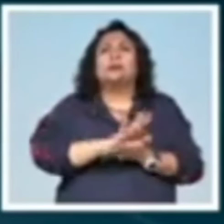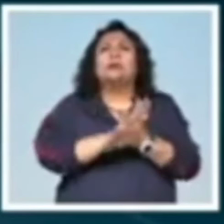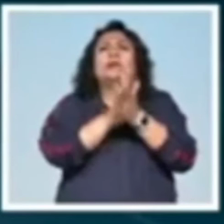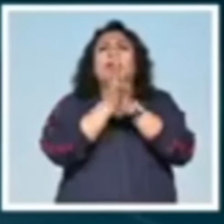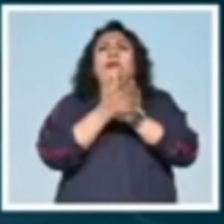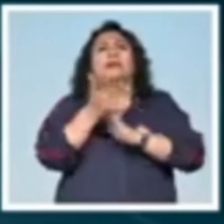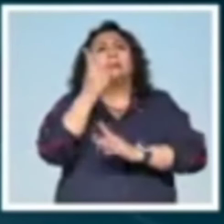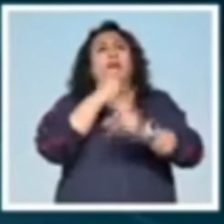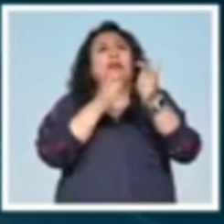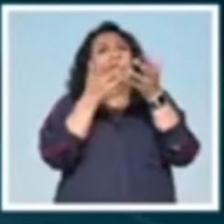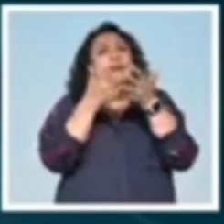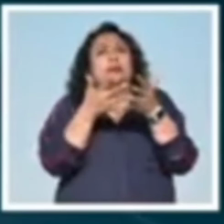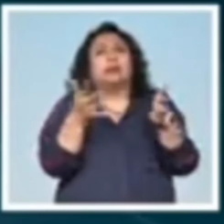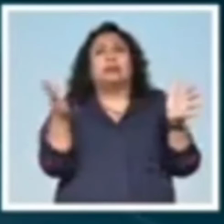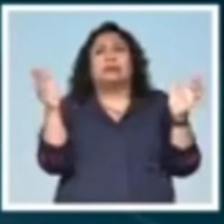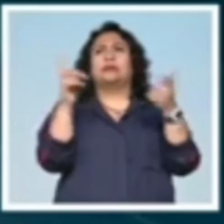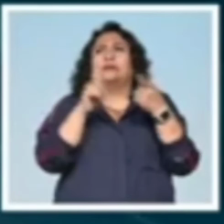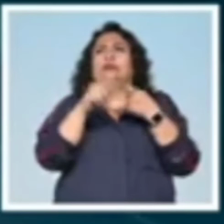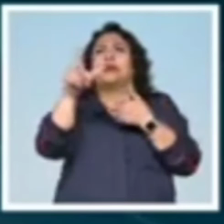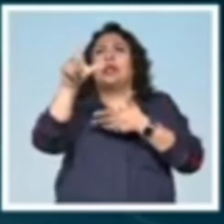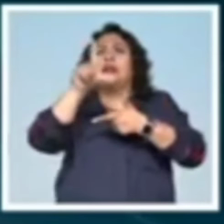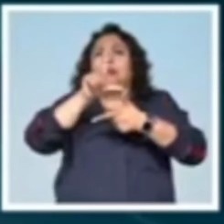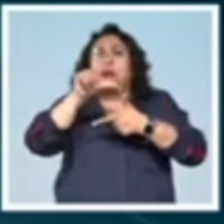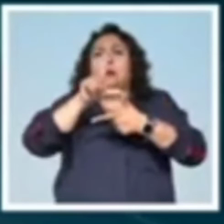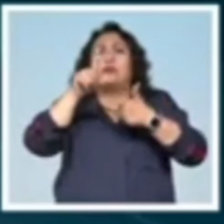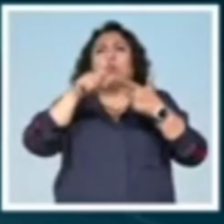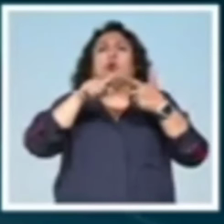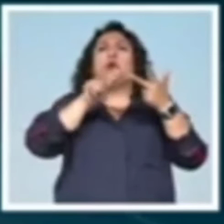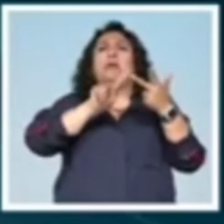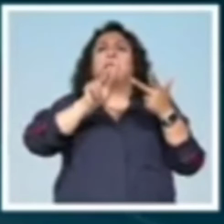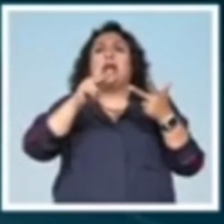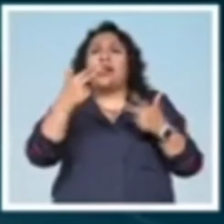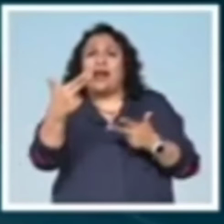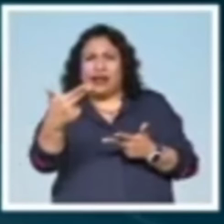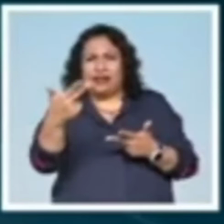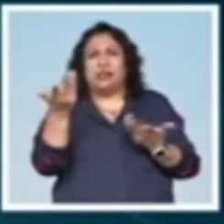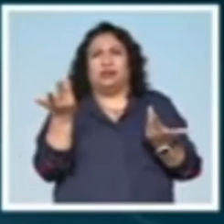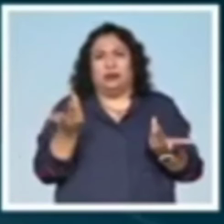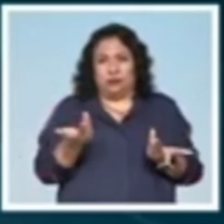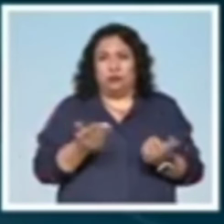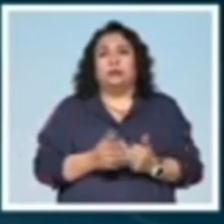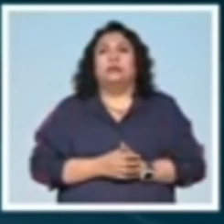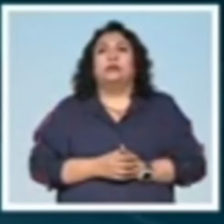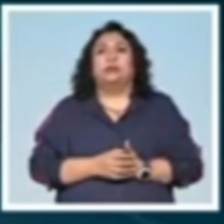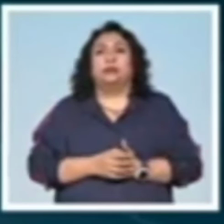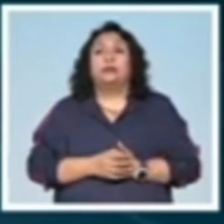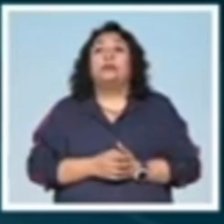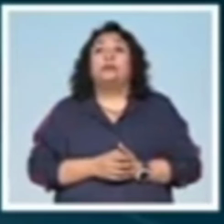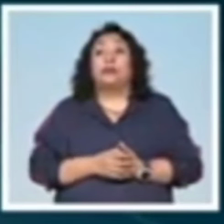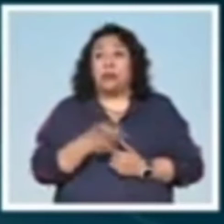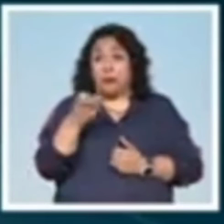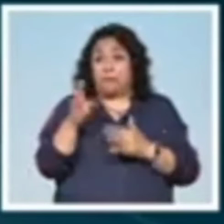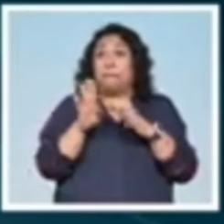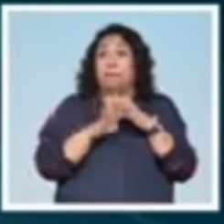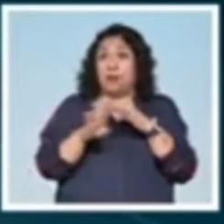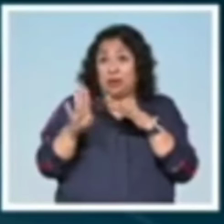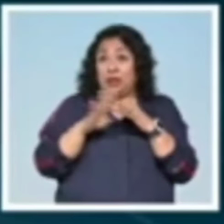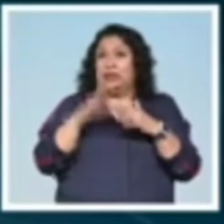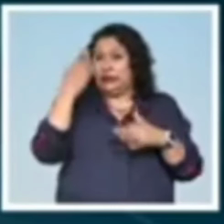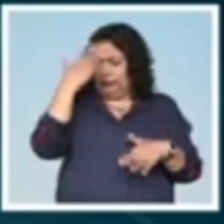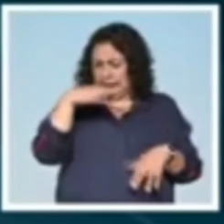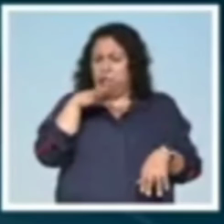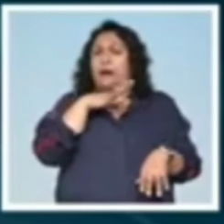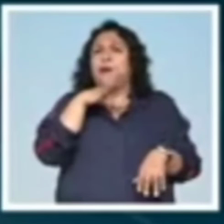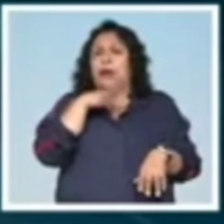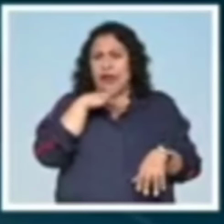grandes almacenes como el puerto de Liverpool o como el Palacio de Hierro. Entonces, bueno, es una migración que se sabe que